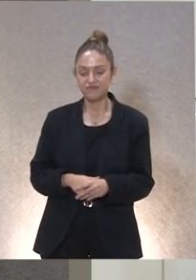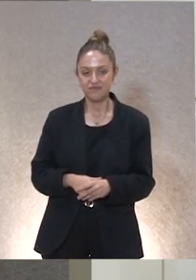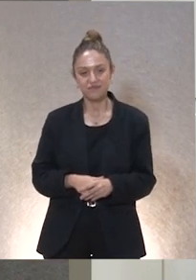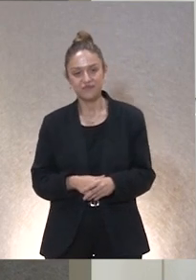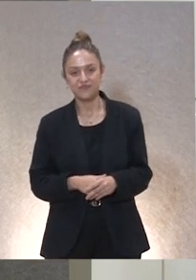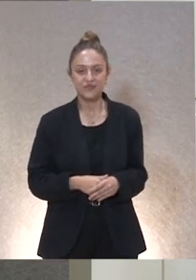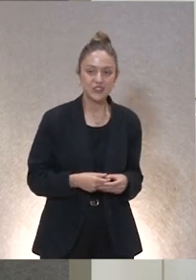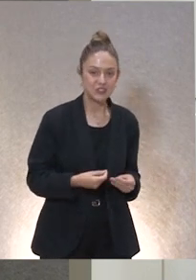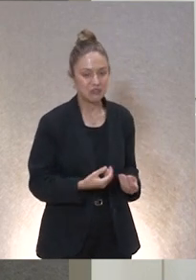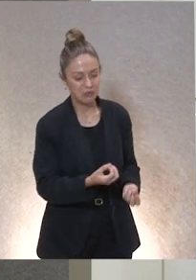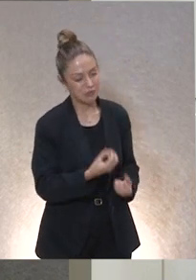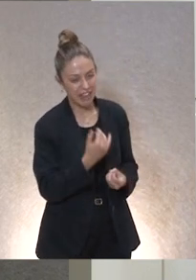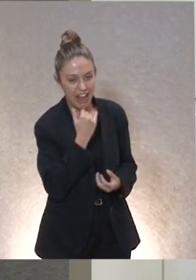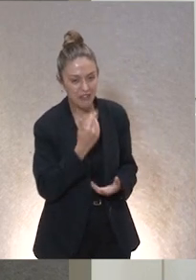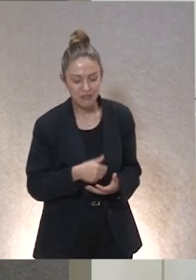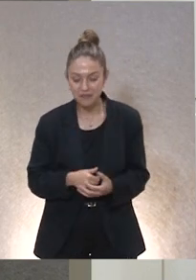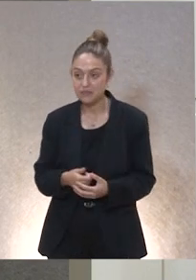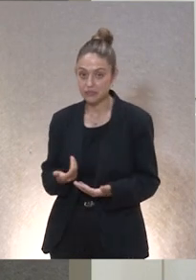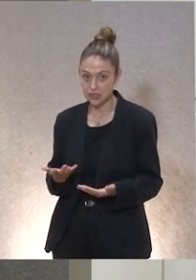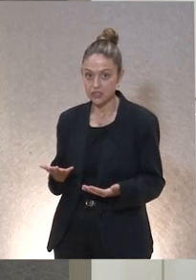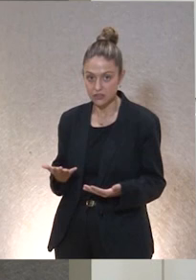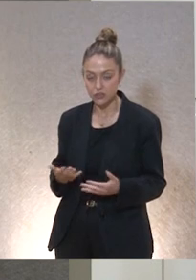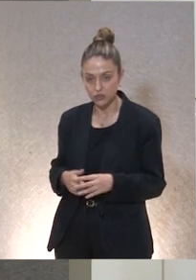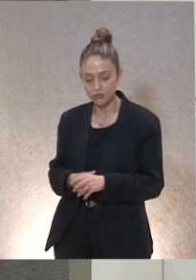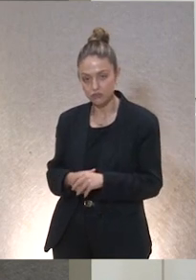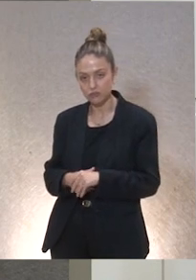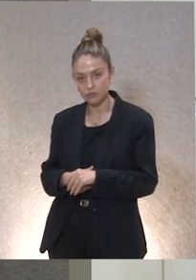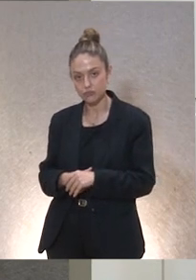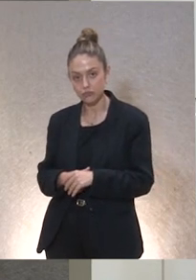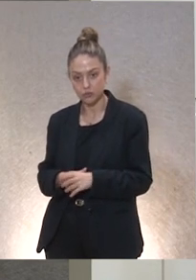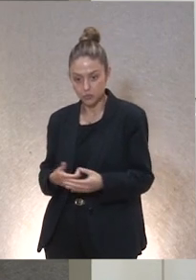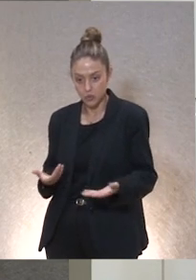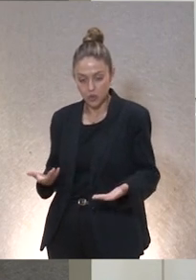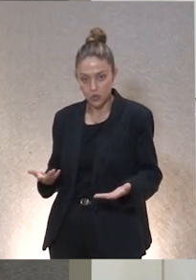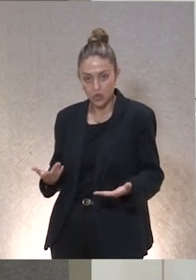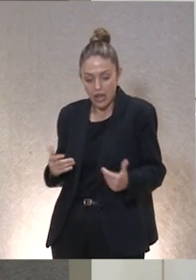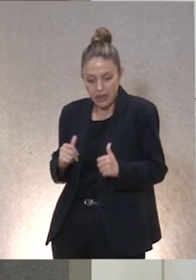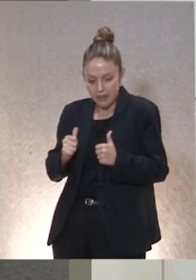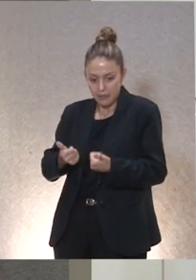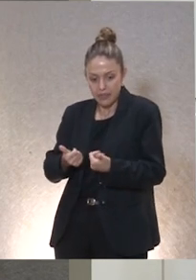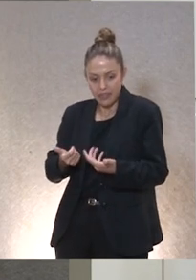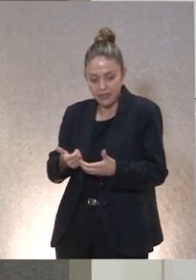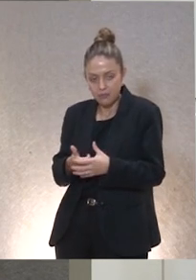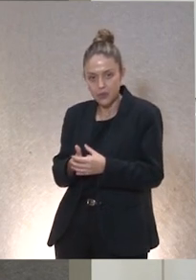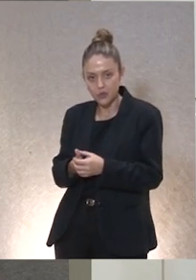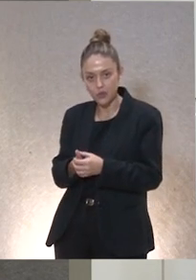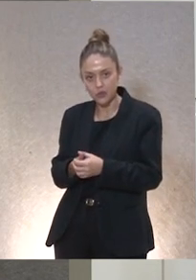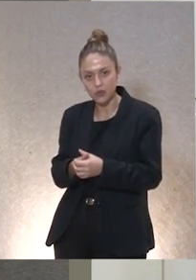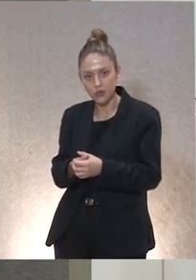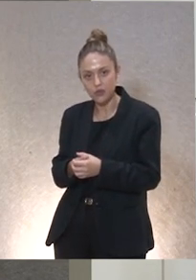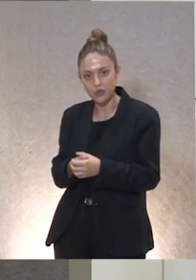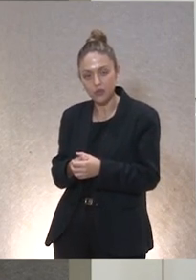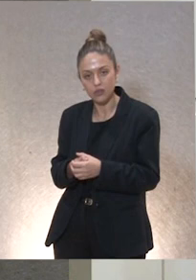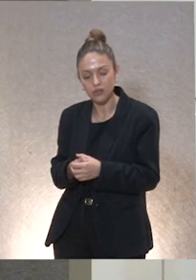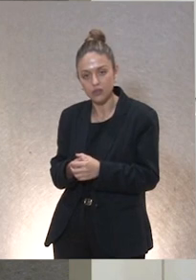cuéntanos comparte algunos de hecho eh como todo eh al principio Eh sí nos